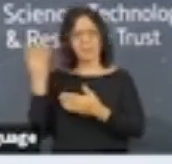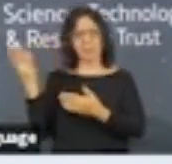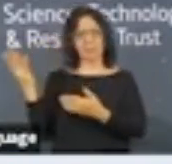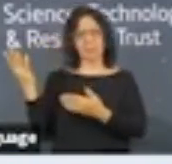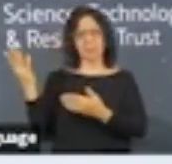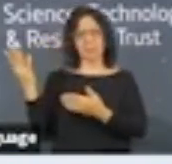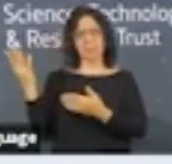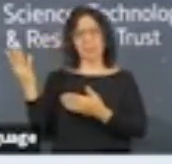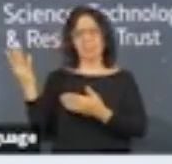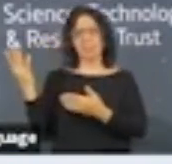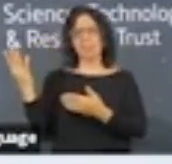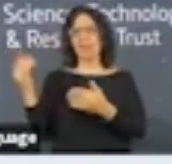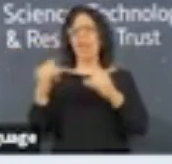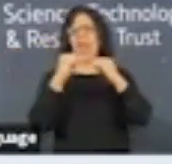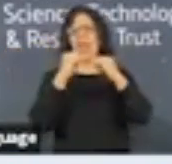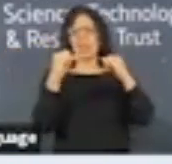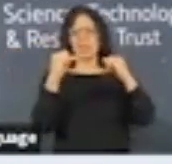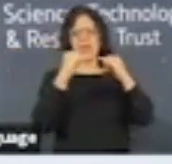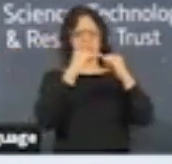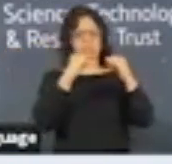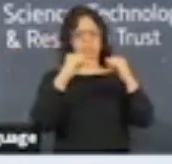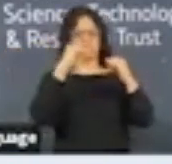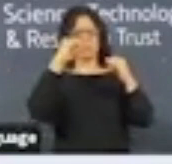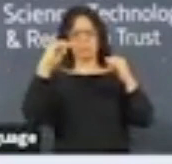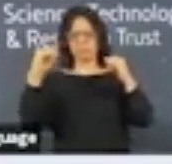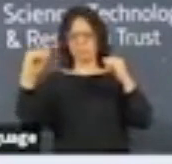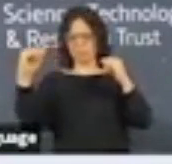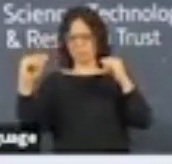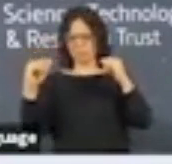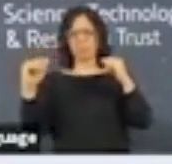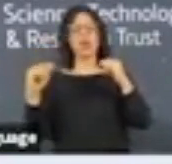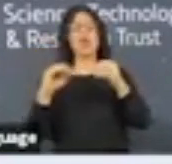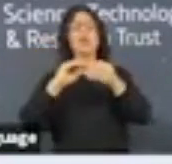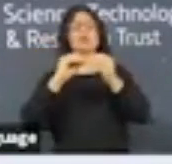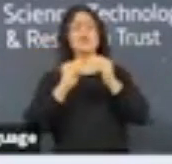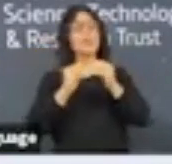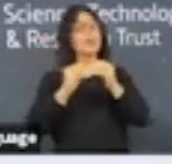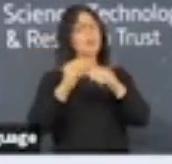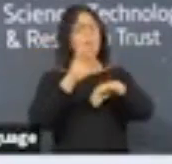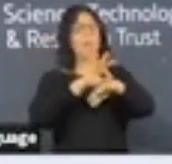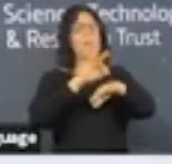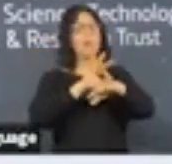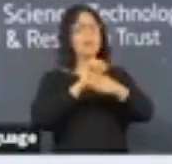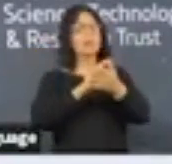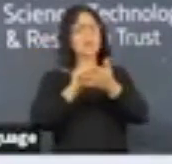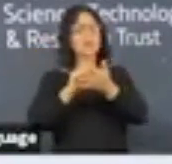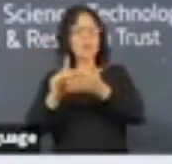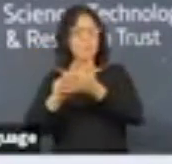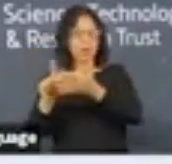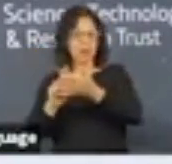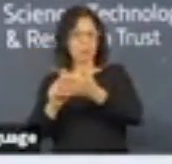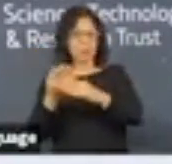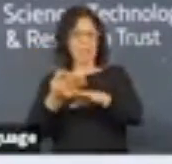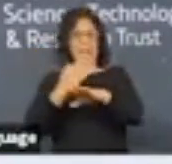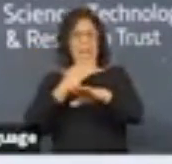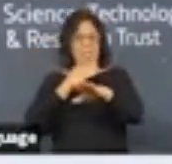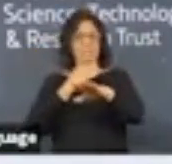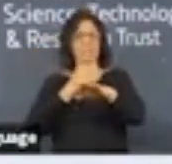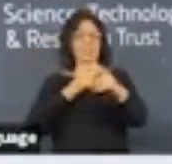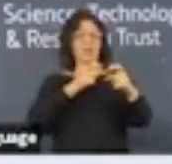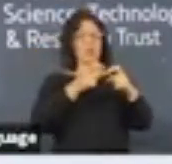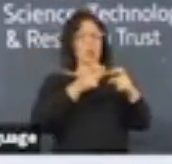mosquitos por semana. Vemos que antes de aplicar una actividad de control que